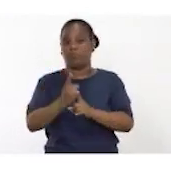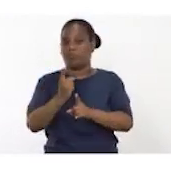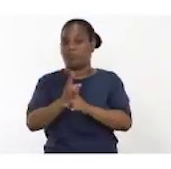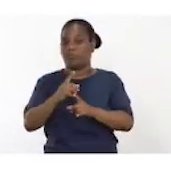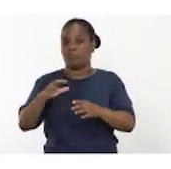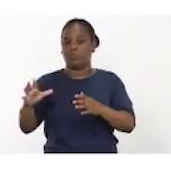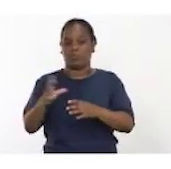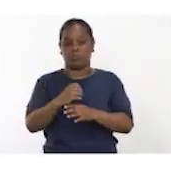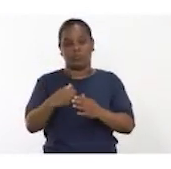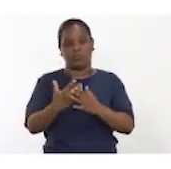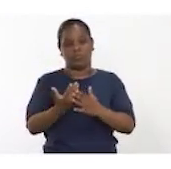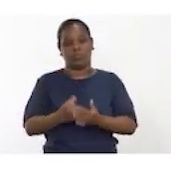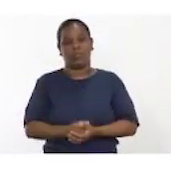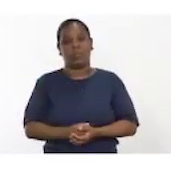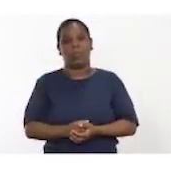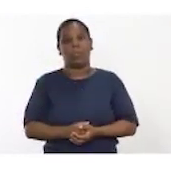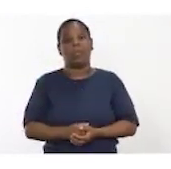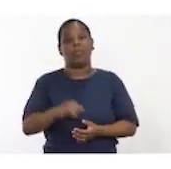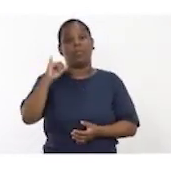en el curso regular.